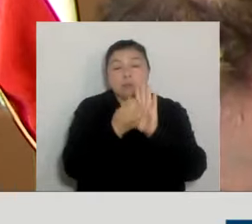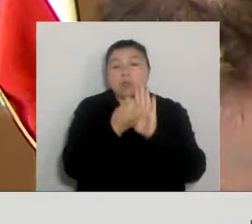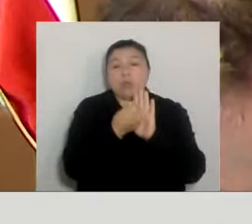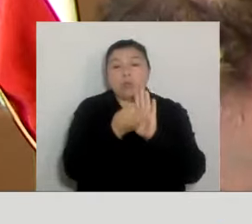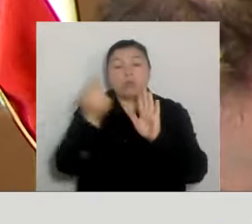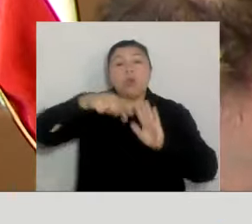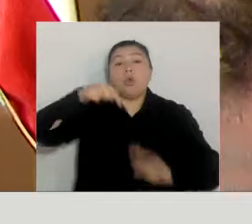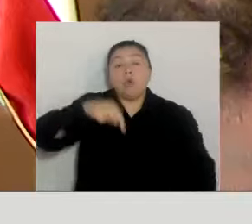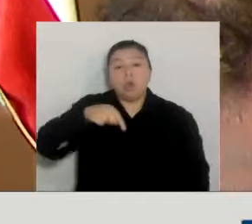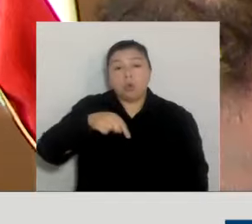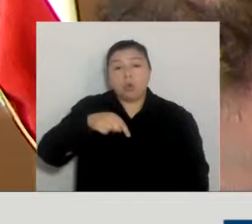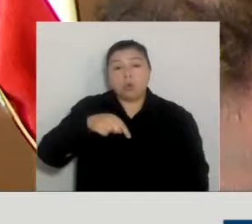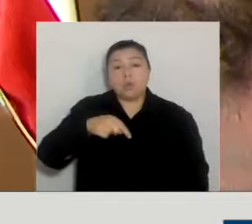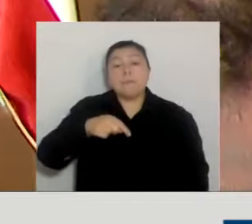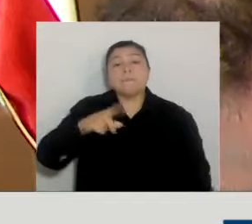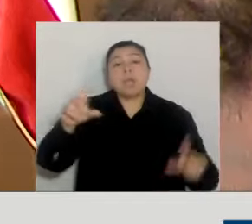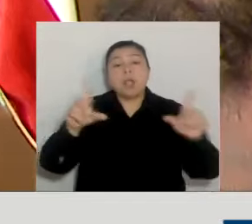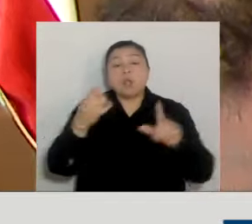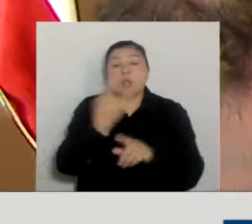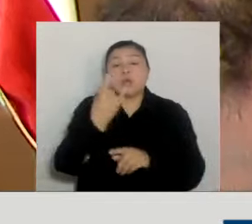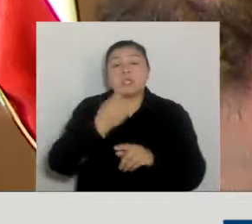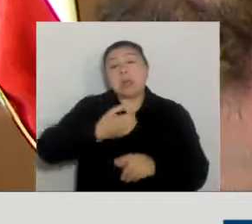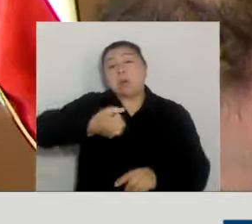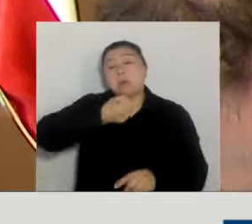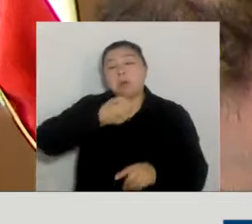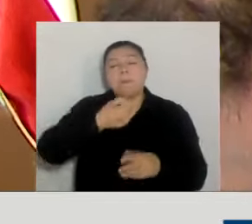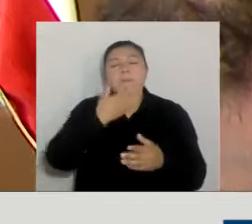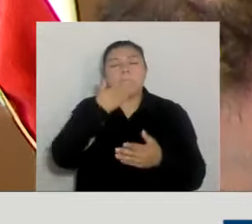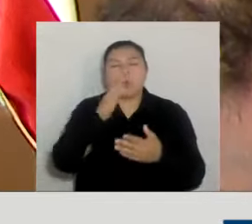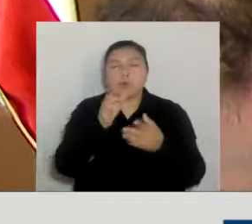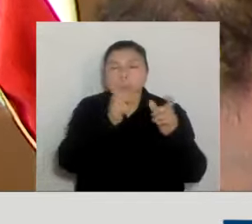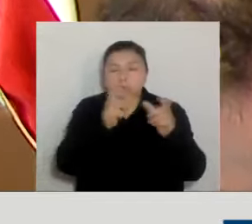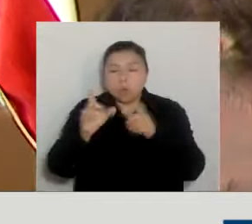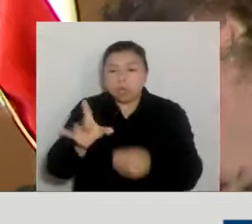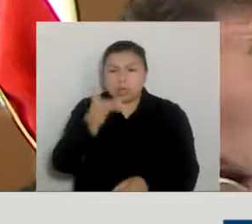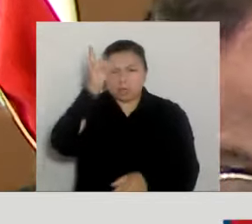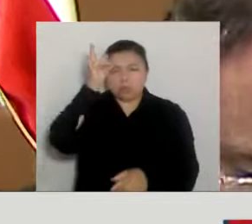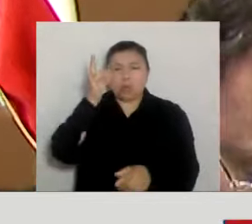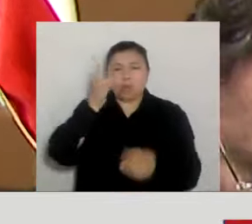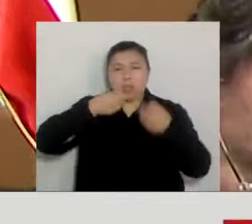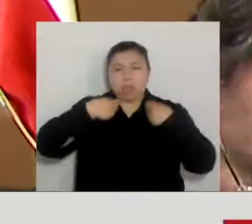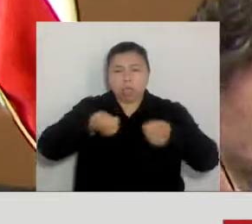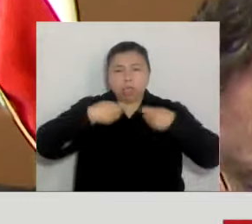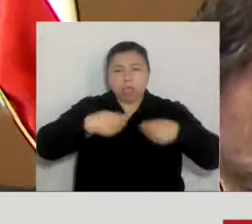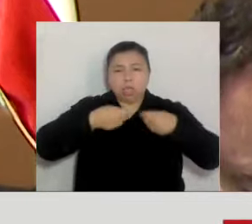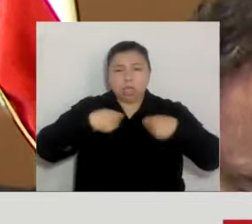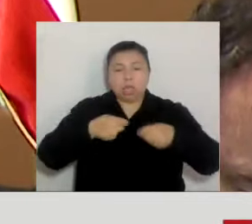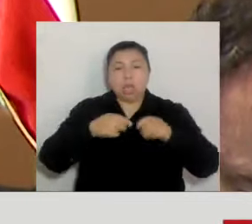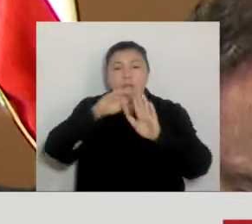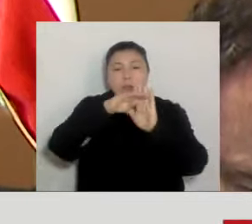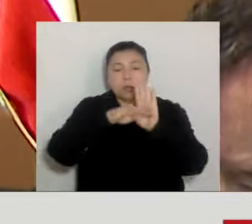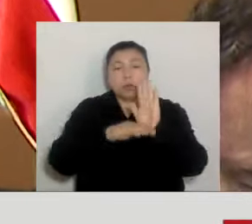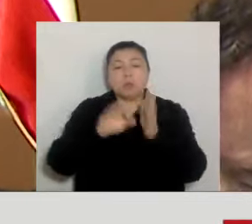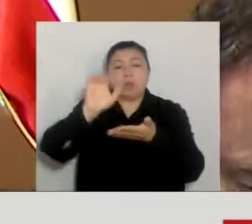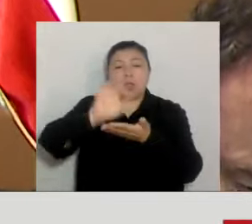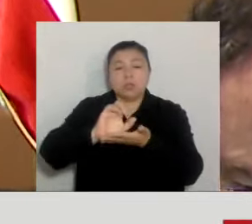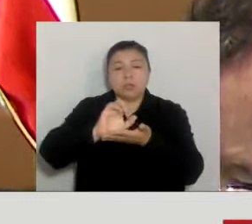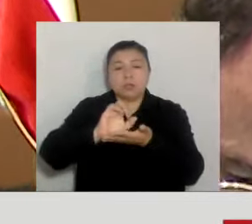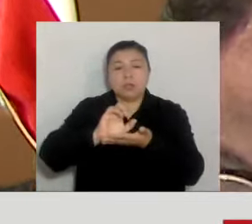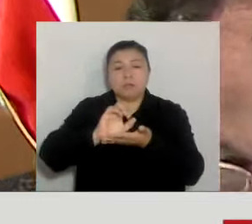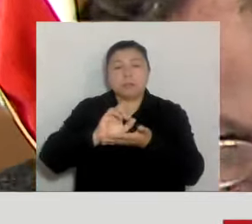es la prensa o las universidades la que hacen el mejor seguimiento y descubren el despilfarro en algunos programas del estado por eso